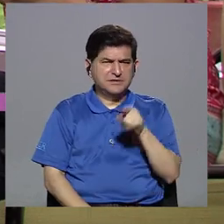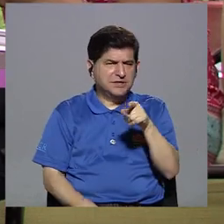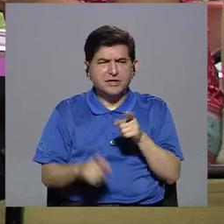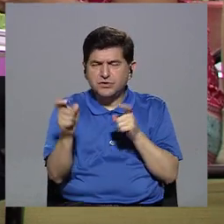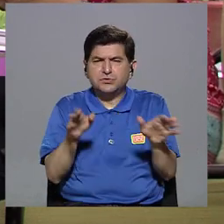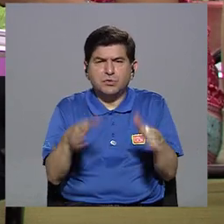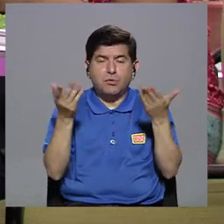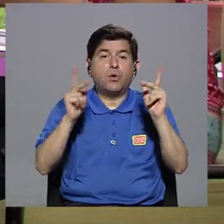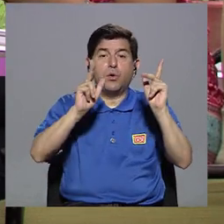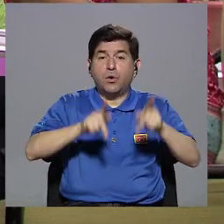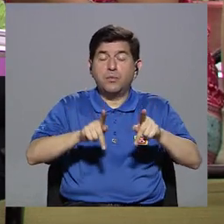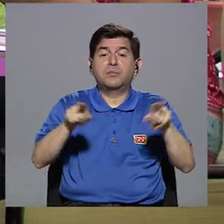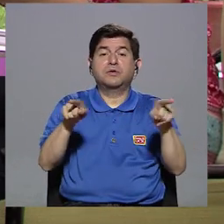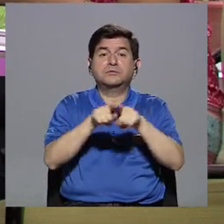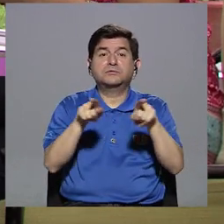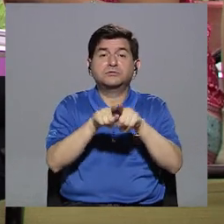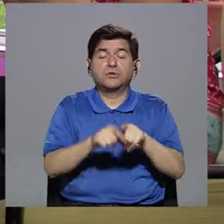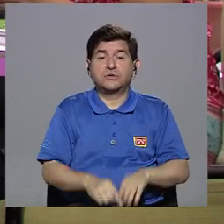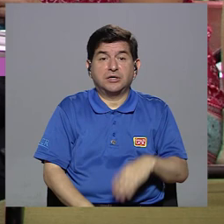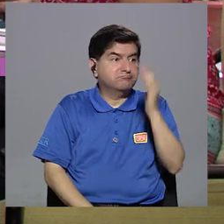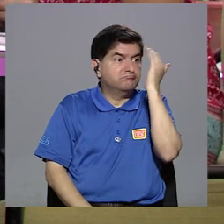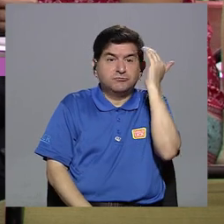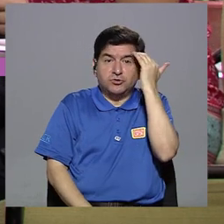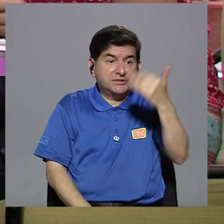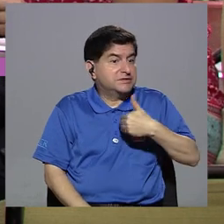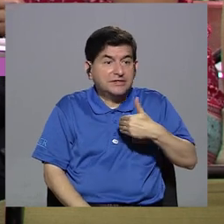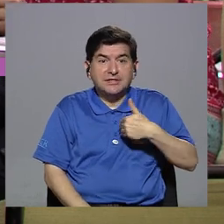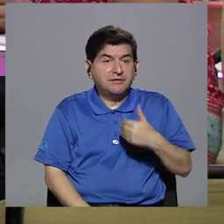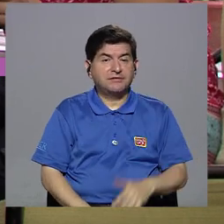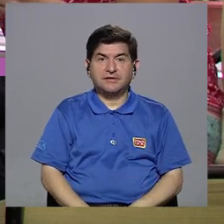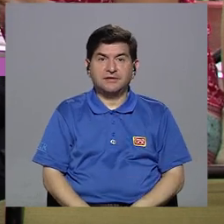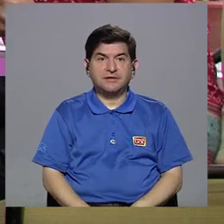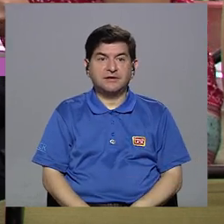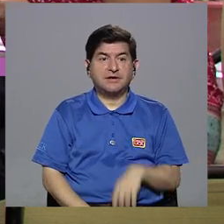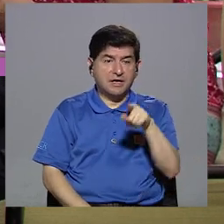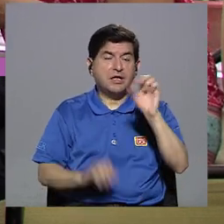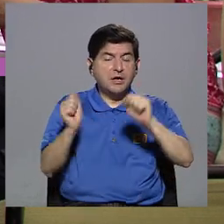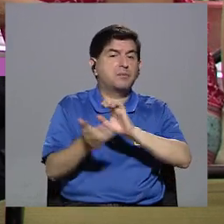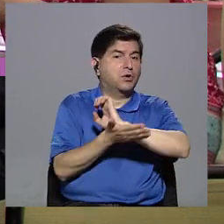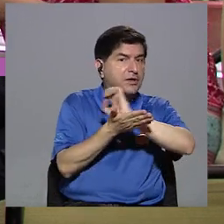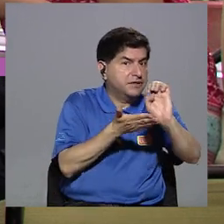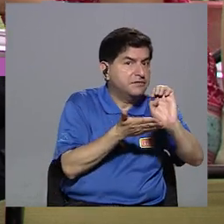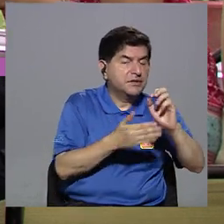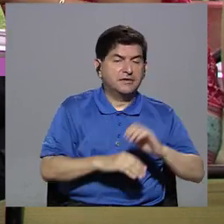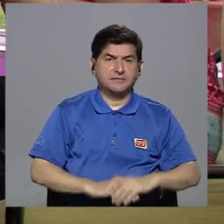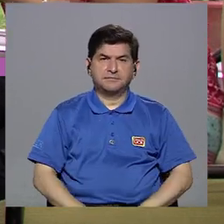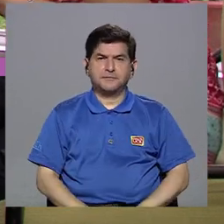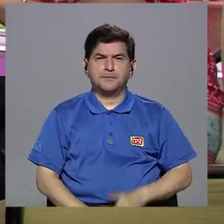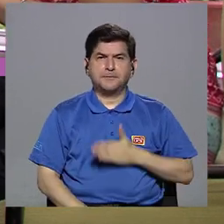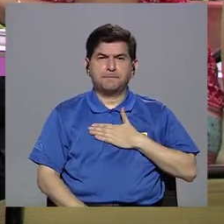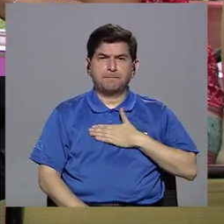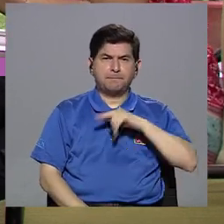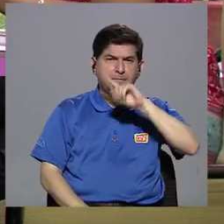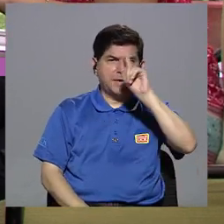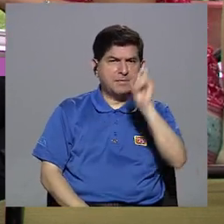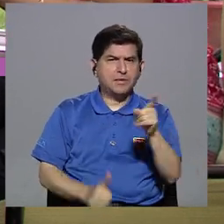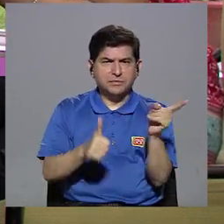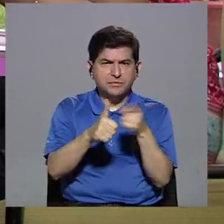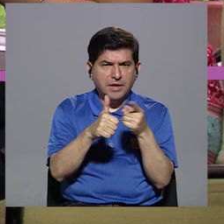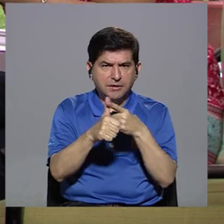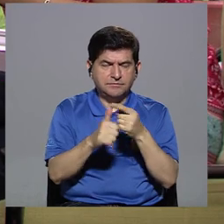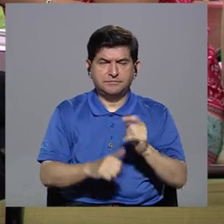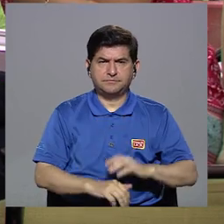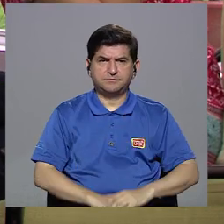como controlarse un poquito y las personas que donde no sabemos si la tenemos y verdad para prevenirla y mi primera pregunta